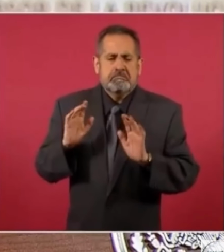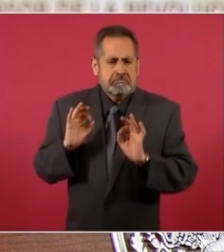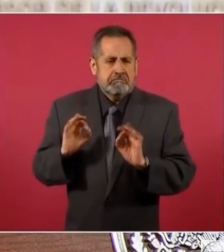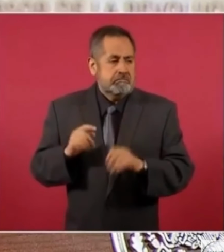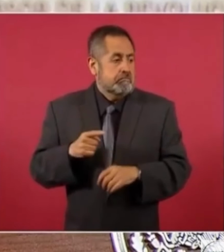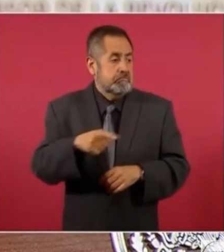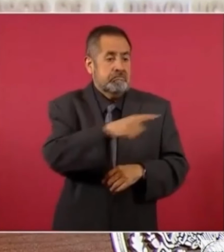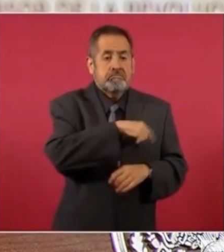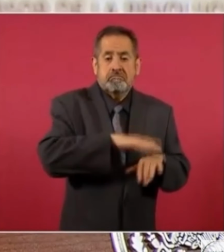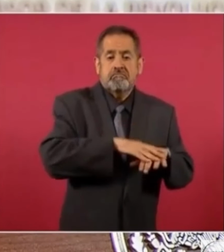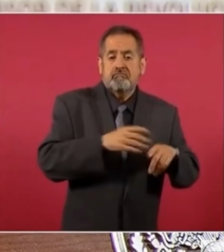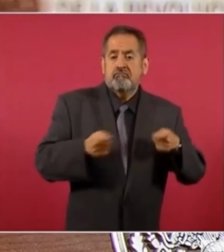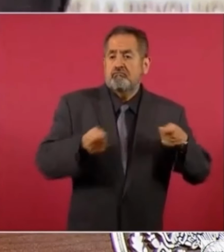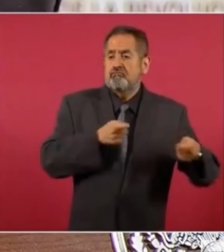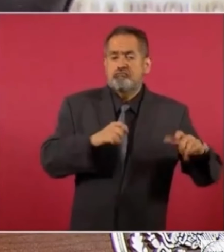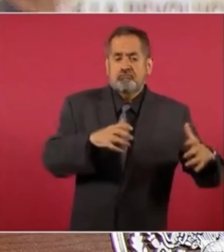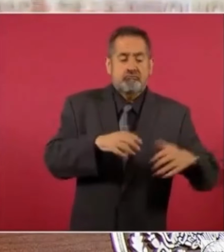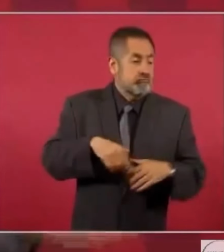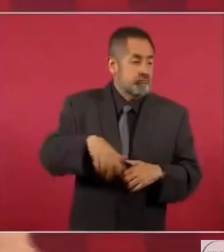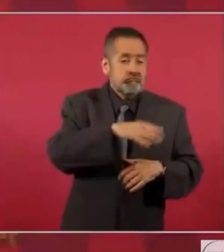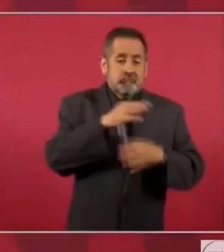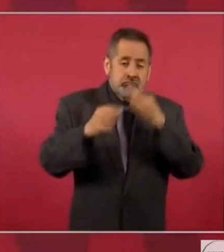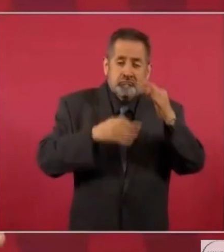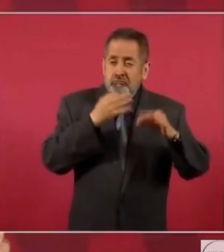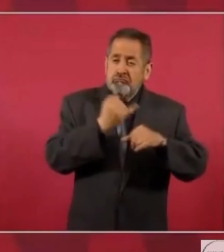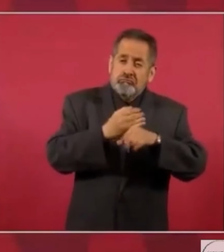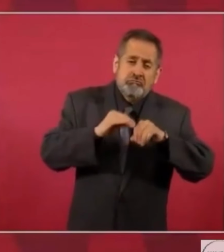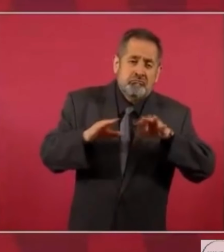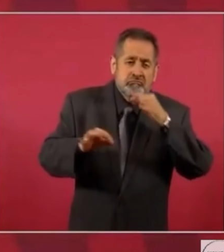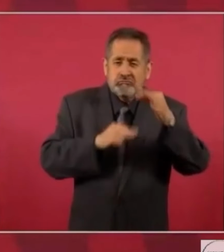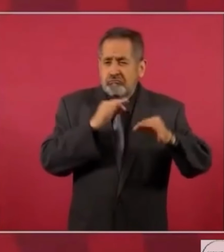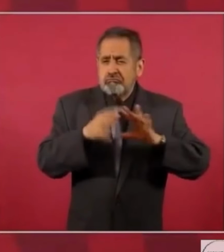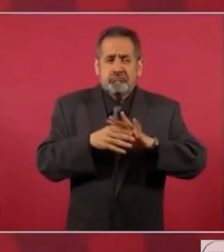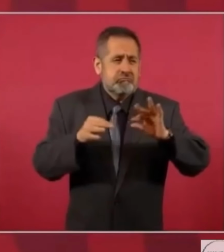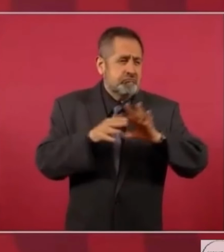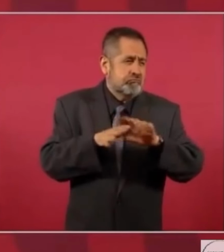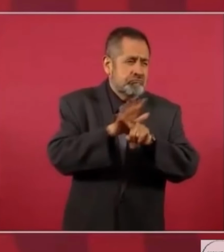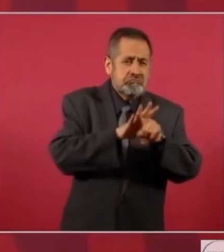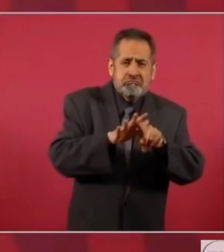excepciones y manipulaban por completo,